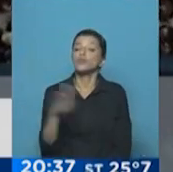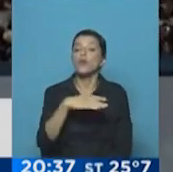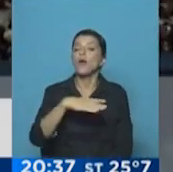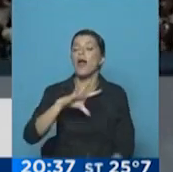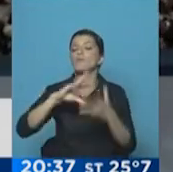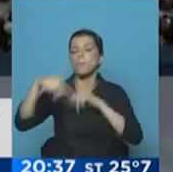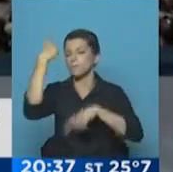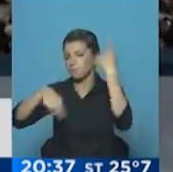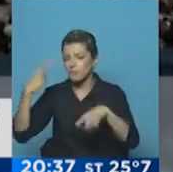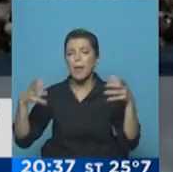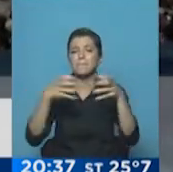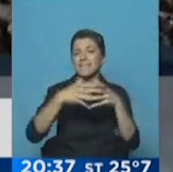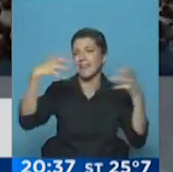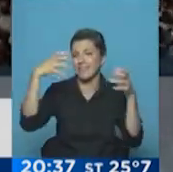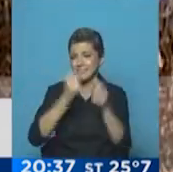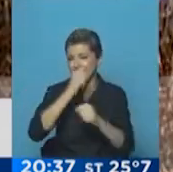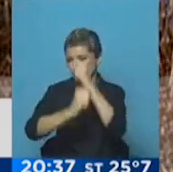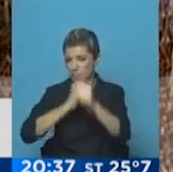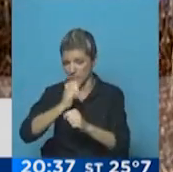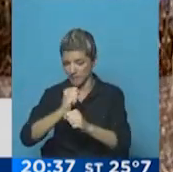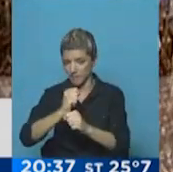variables macroeconómicas y sociales.